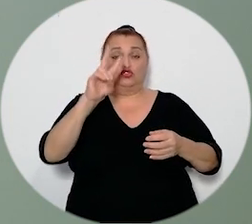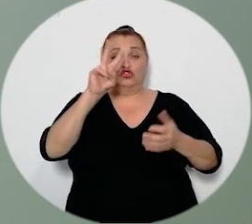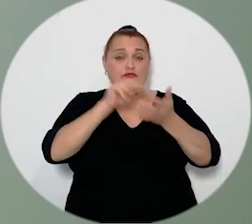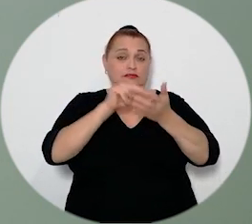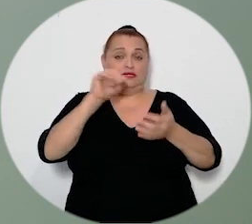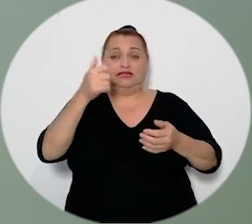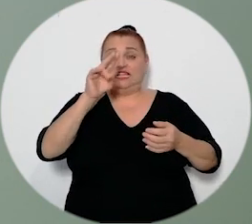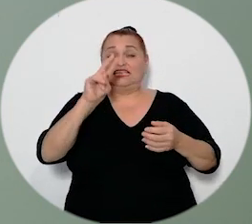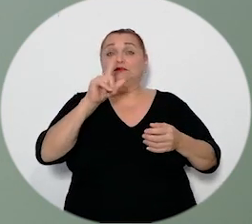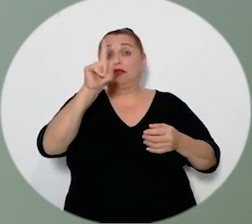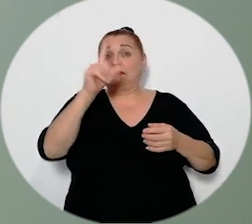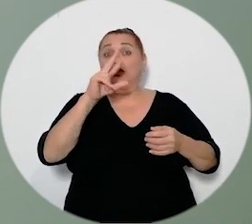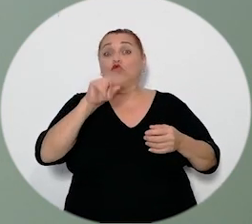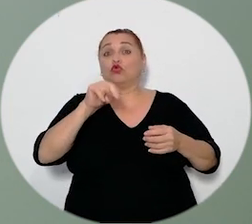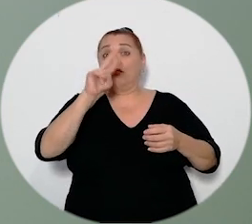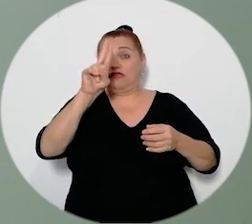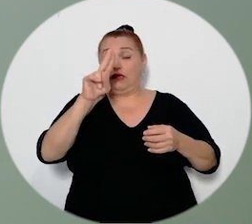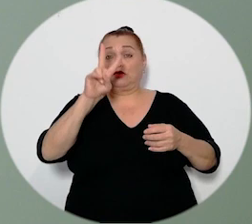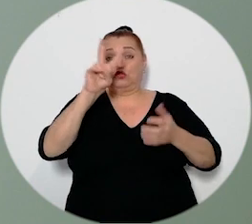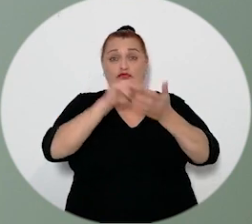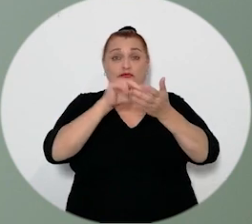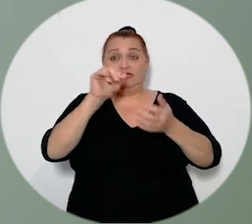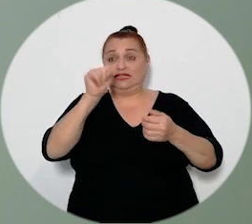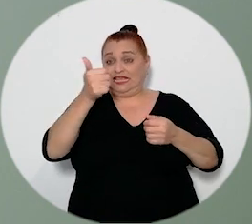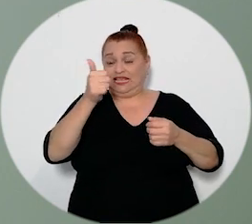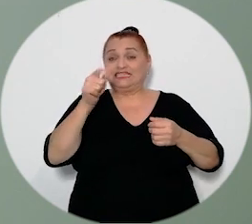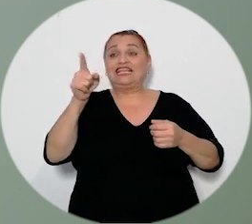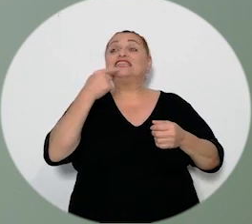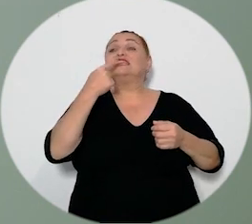6599-E8-2010 del 1 de noviembre de 2010, la